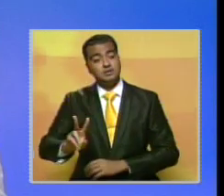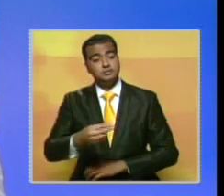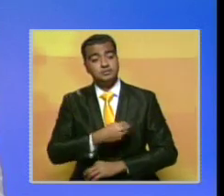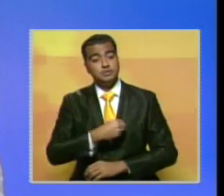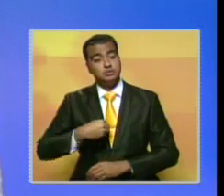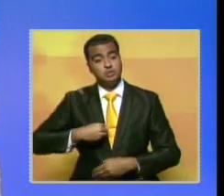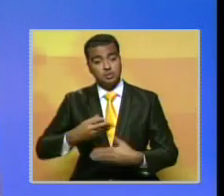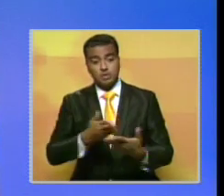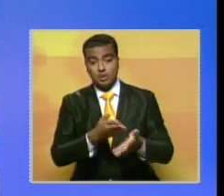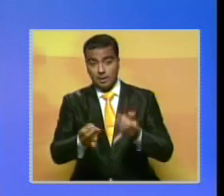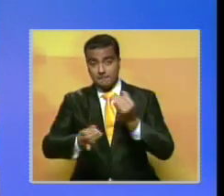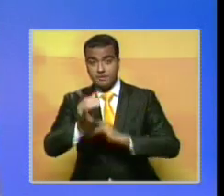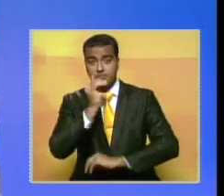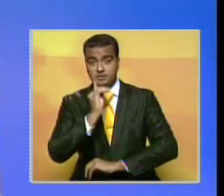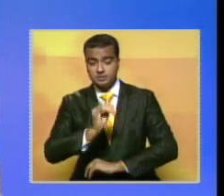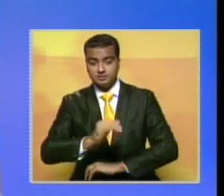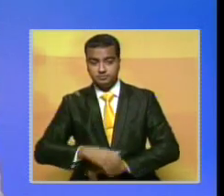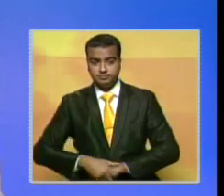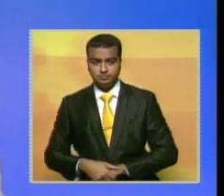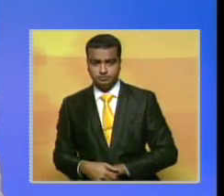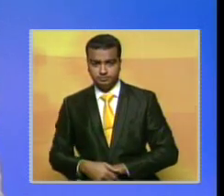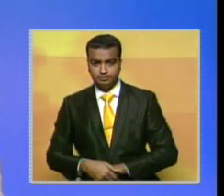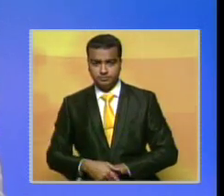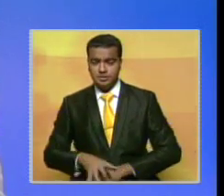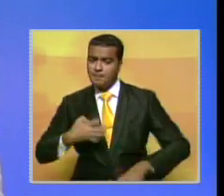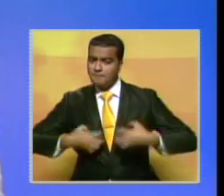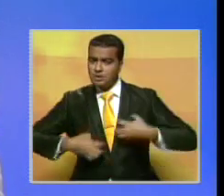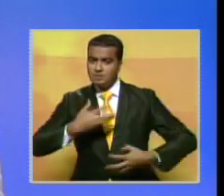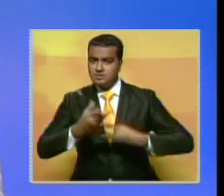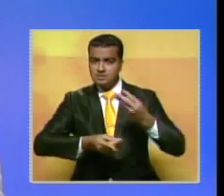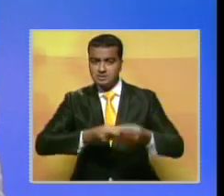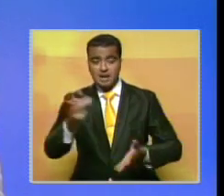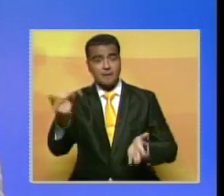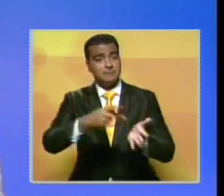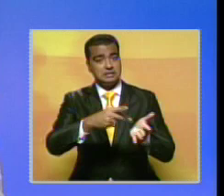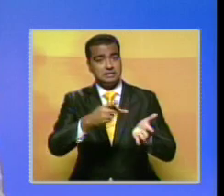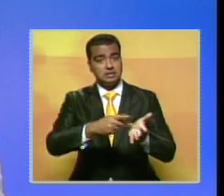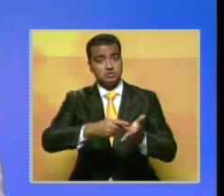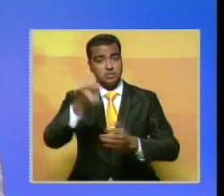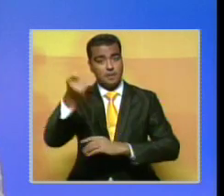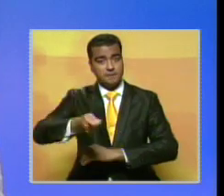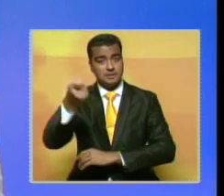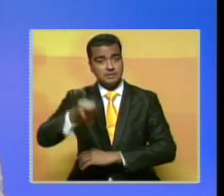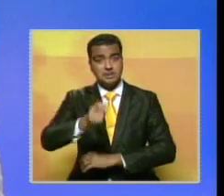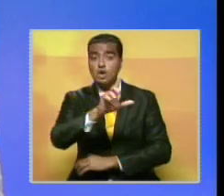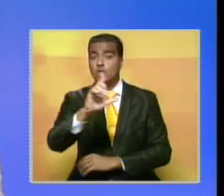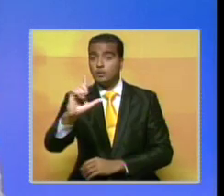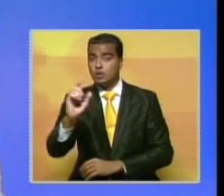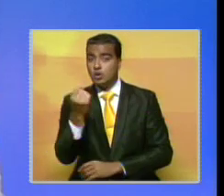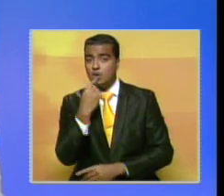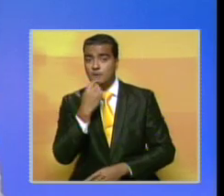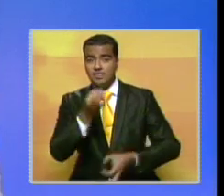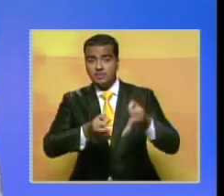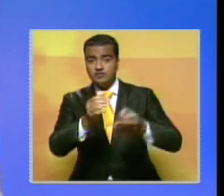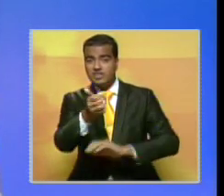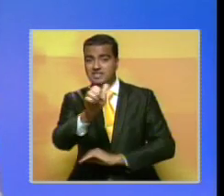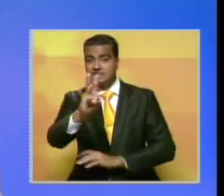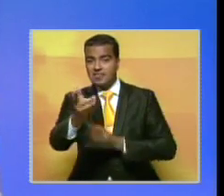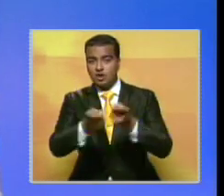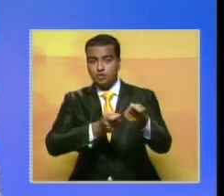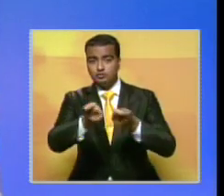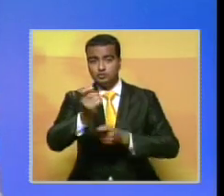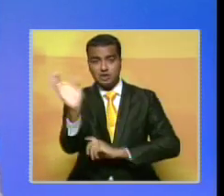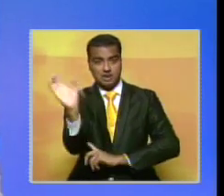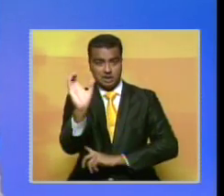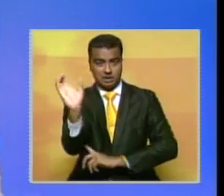Nosotros continuamos con más información y es que este miércoles se realizará la audiencia del dirigente de Voluntad Popular Leopoldo López ante el Tribunal 16 de Control del